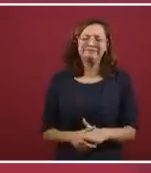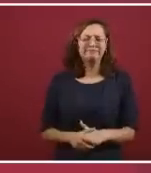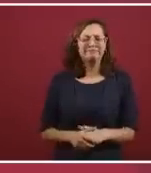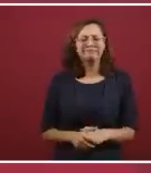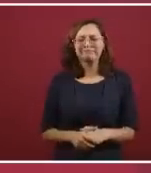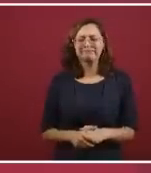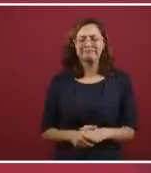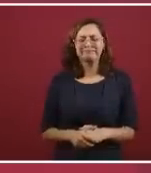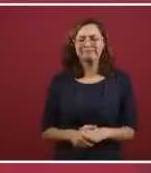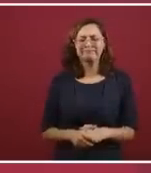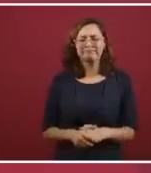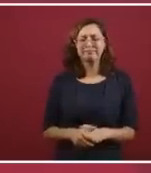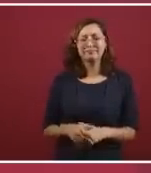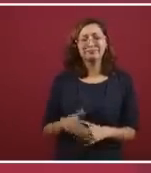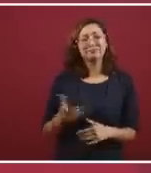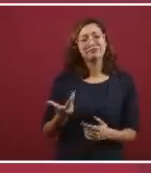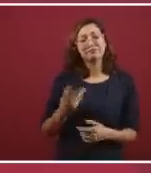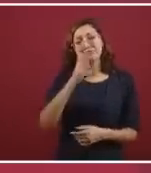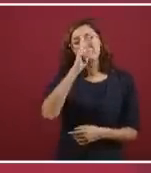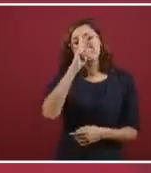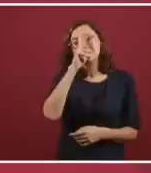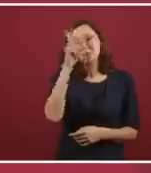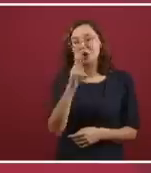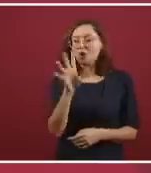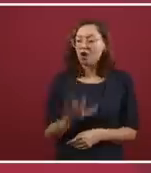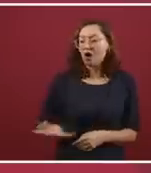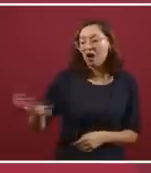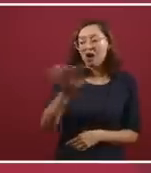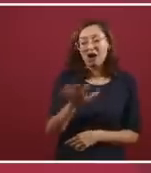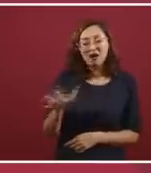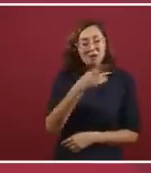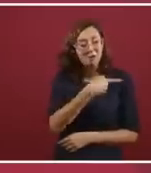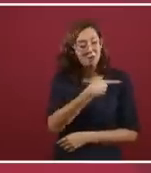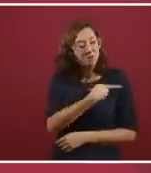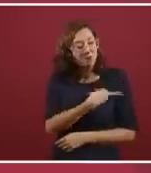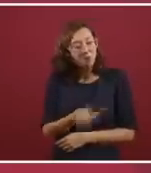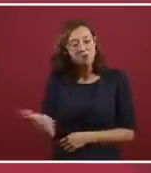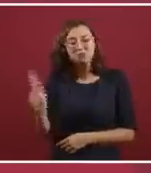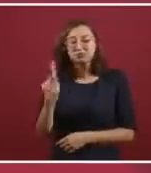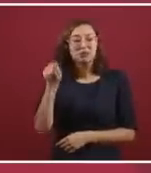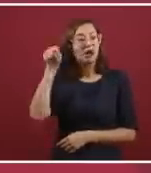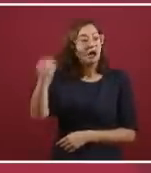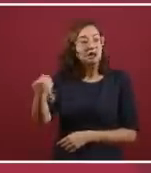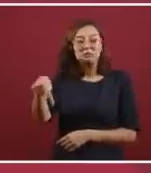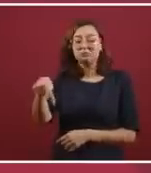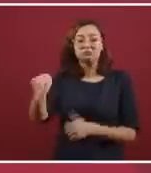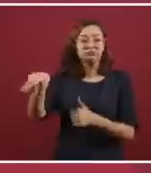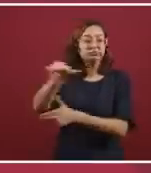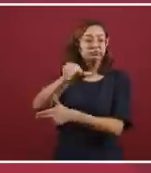más pobre ahí se quedó triste